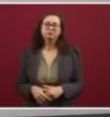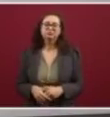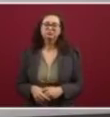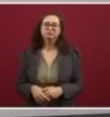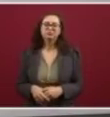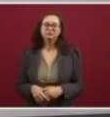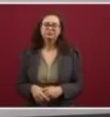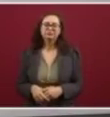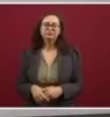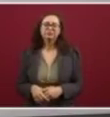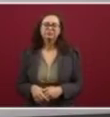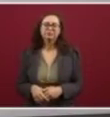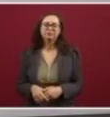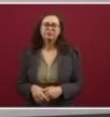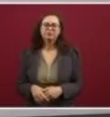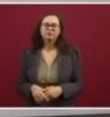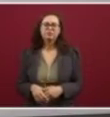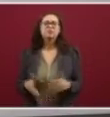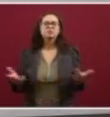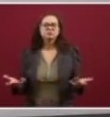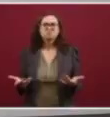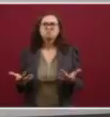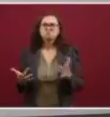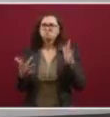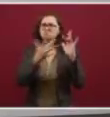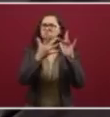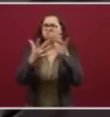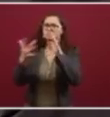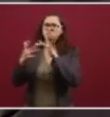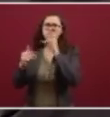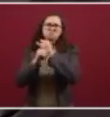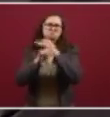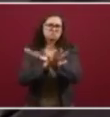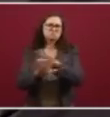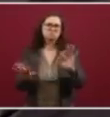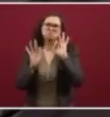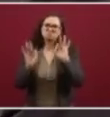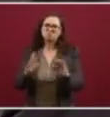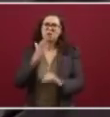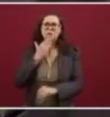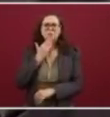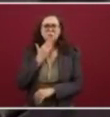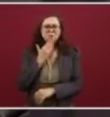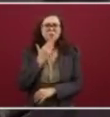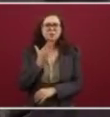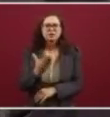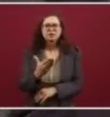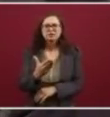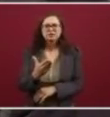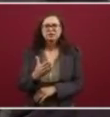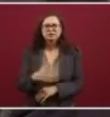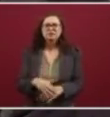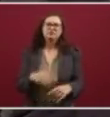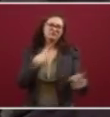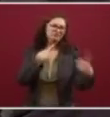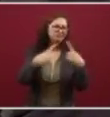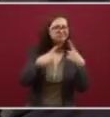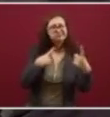son muy buenos medios de información y sobre todo es bueno el